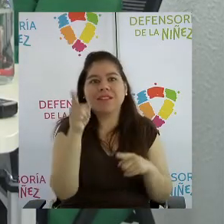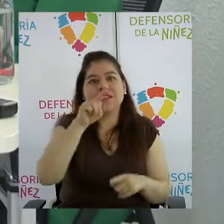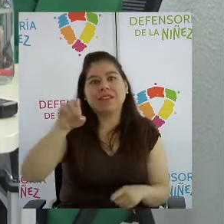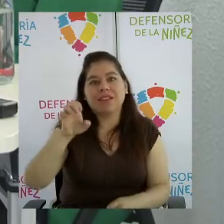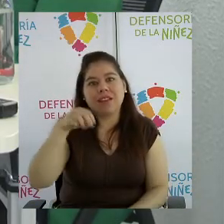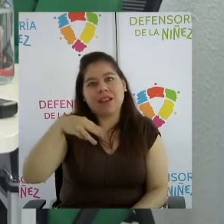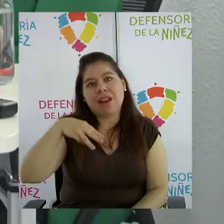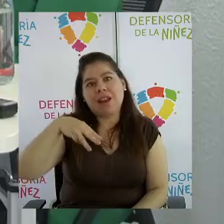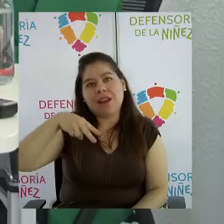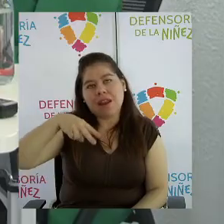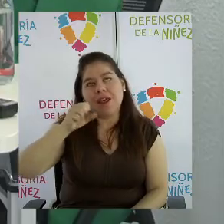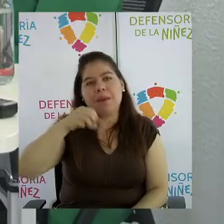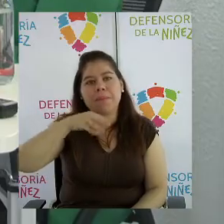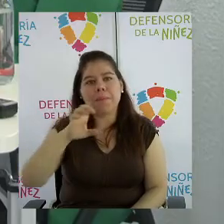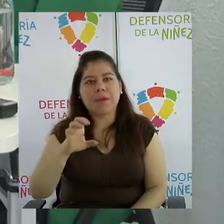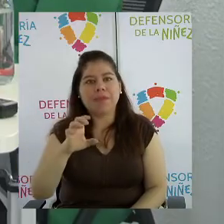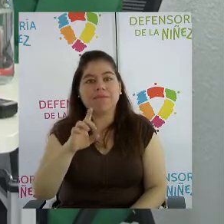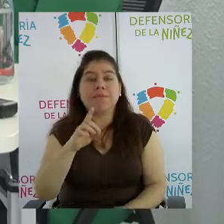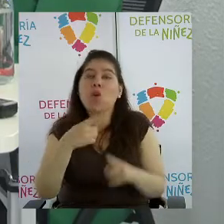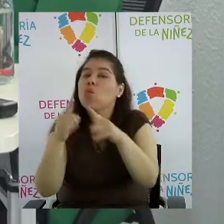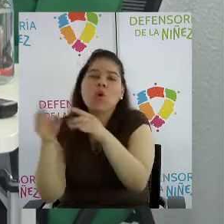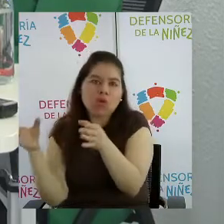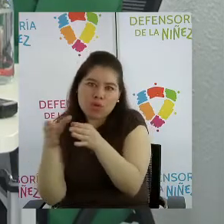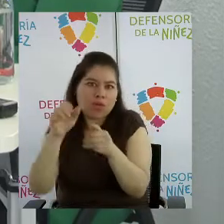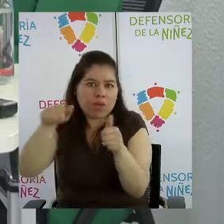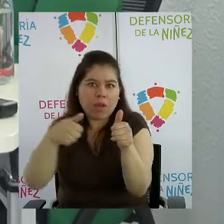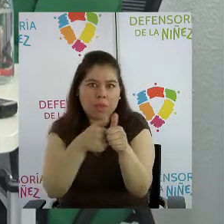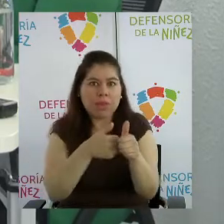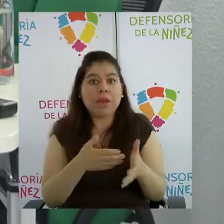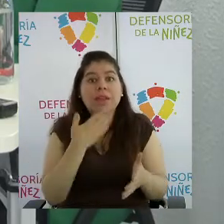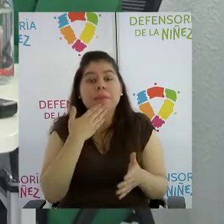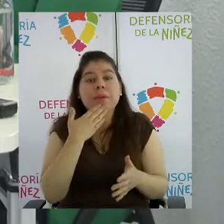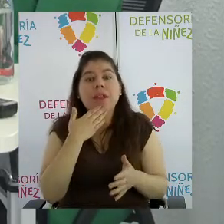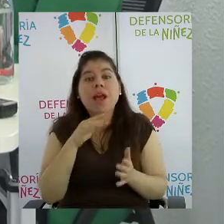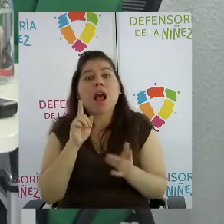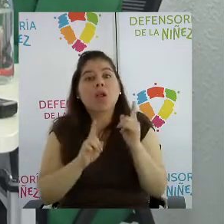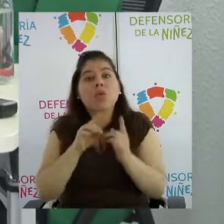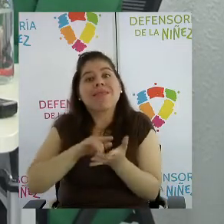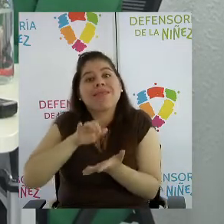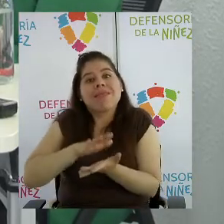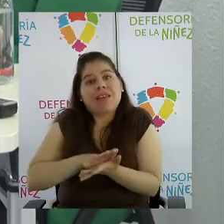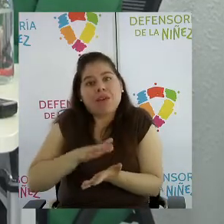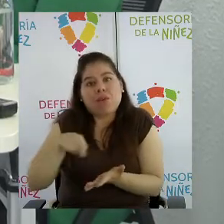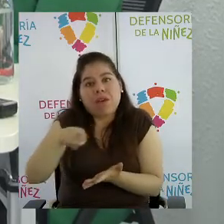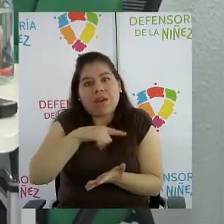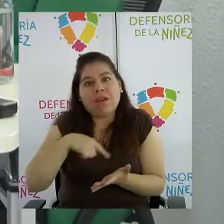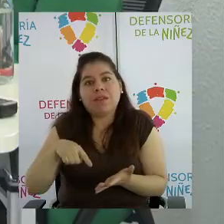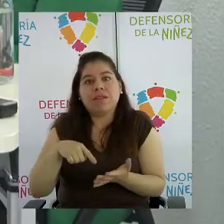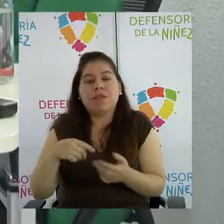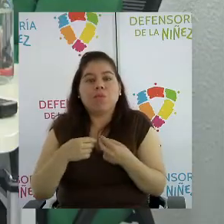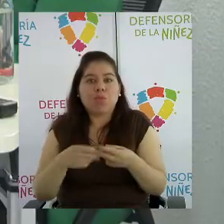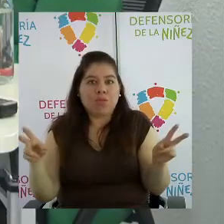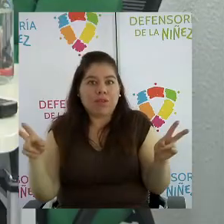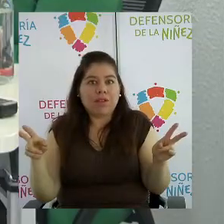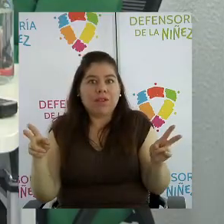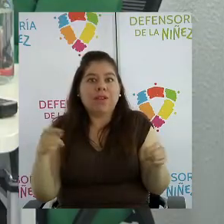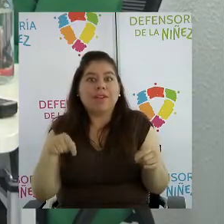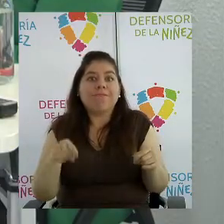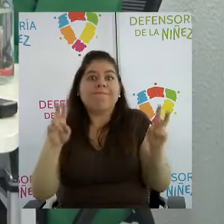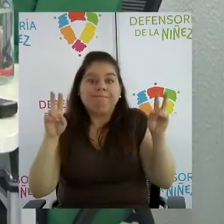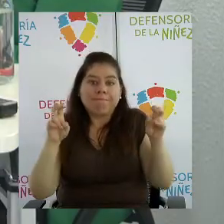organismos colaboradores. Y un capítulo 6 que tiene que ver con aquellas deudas de la función pública en precisamente el abordaje de los